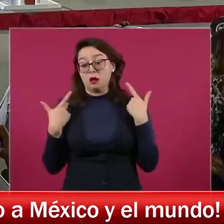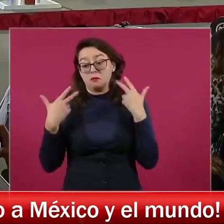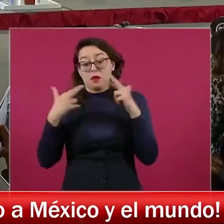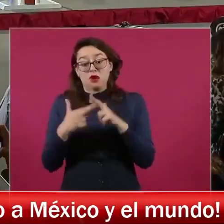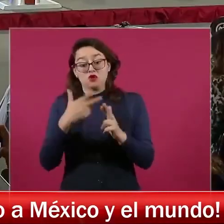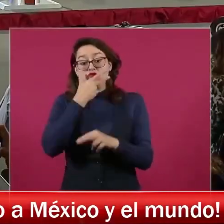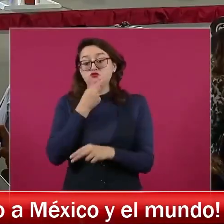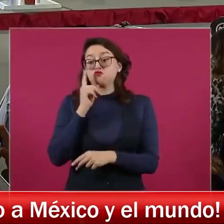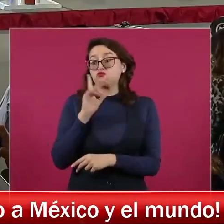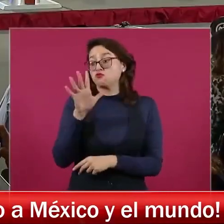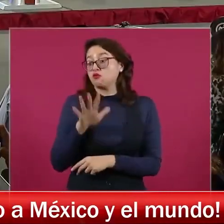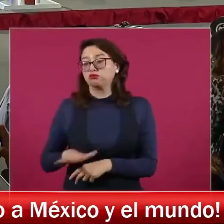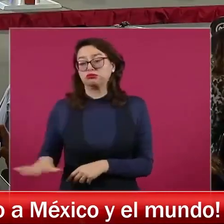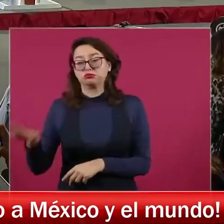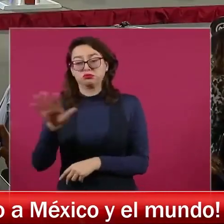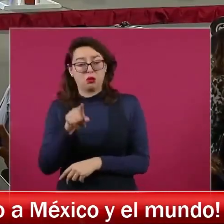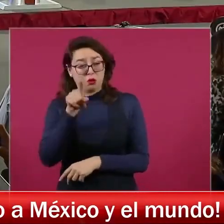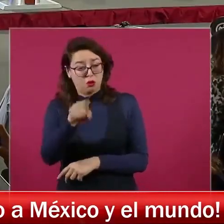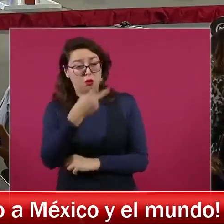yunes continuara